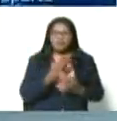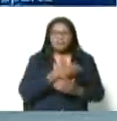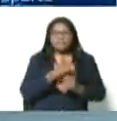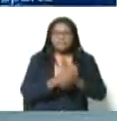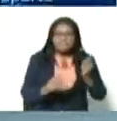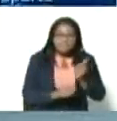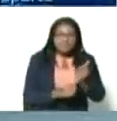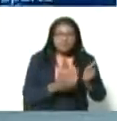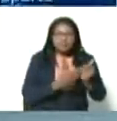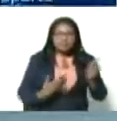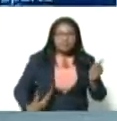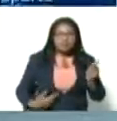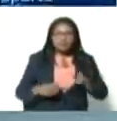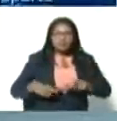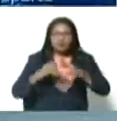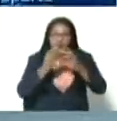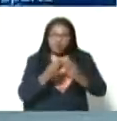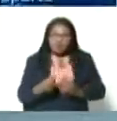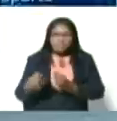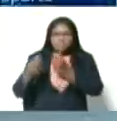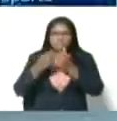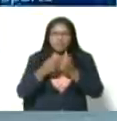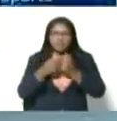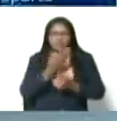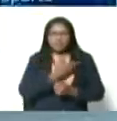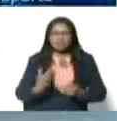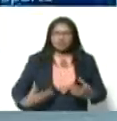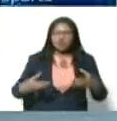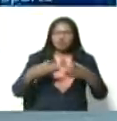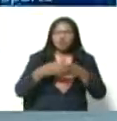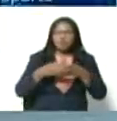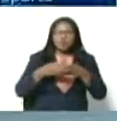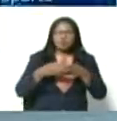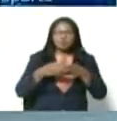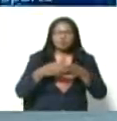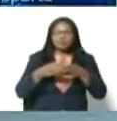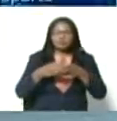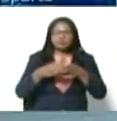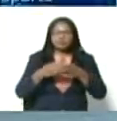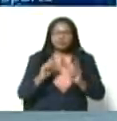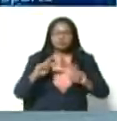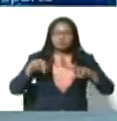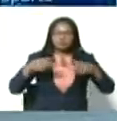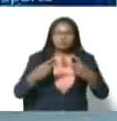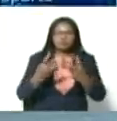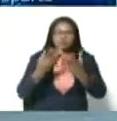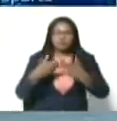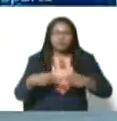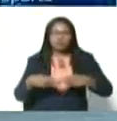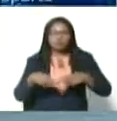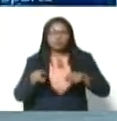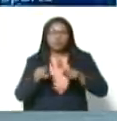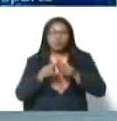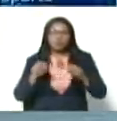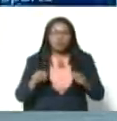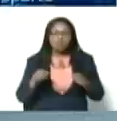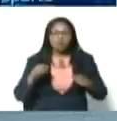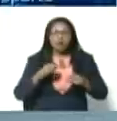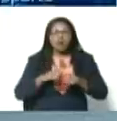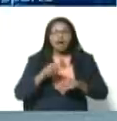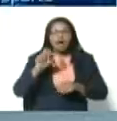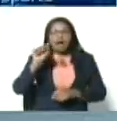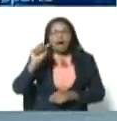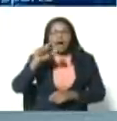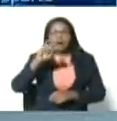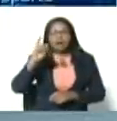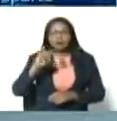vicepresidente para el área de la economía y presidente de la Comisión de Transformación de la Industria de Hidrocarburos, Ali Rodríguez